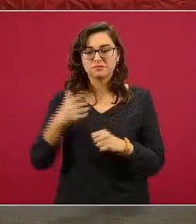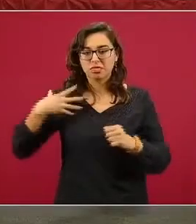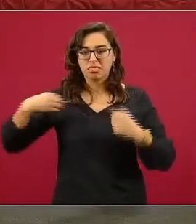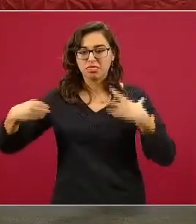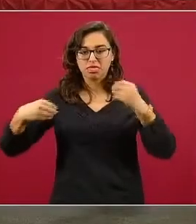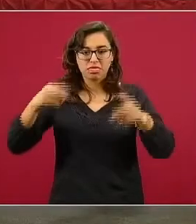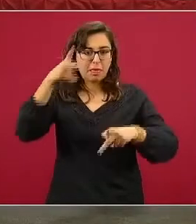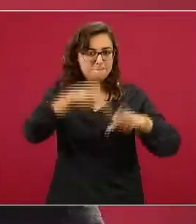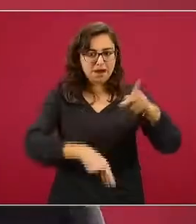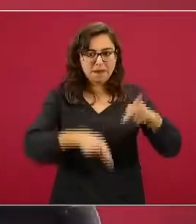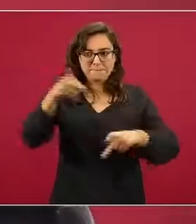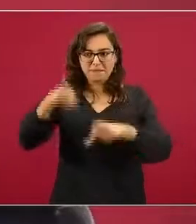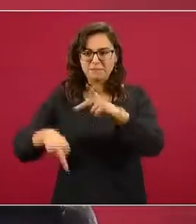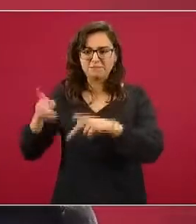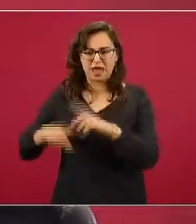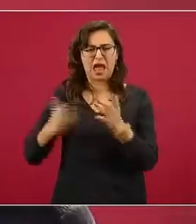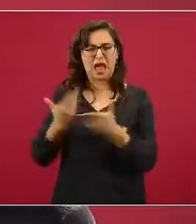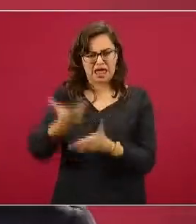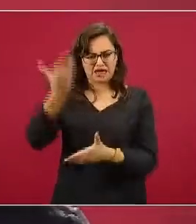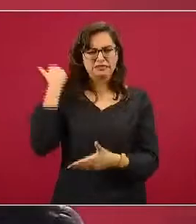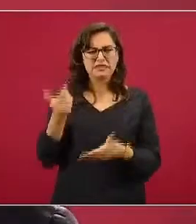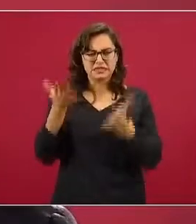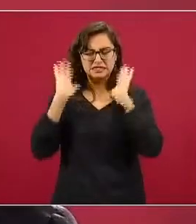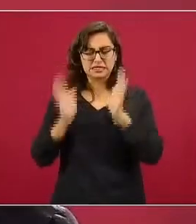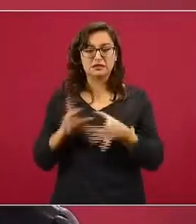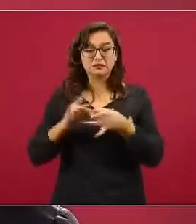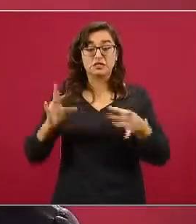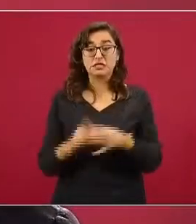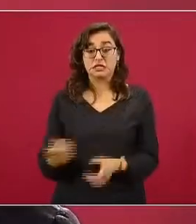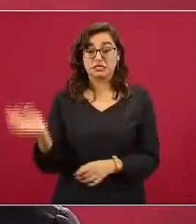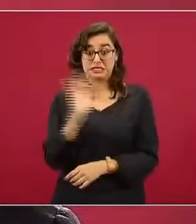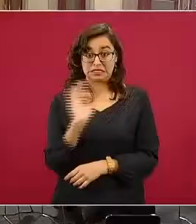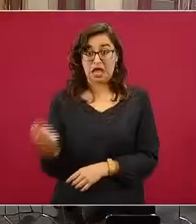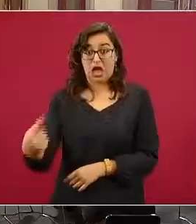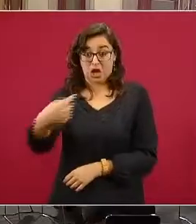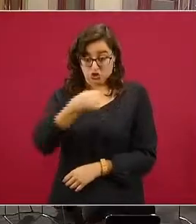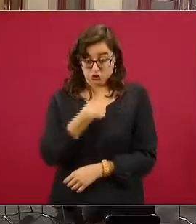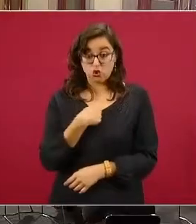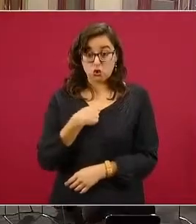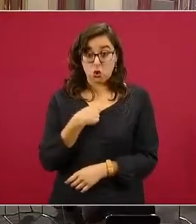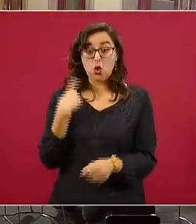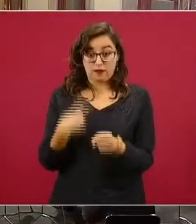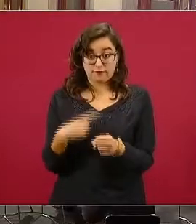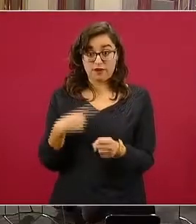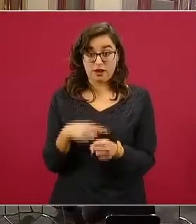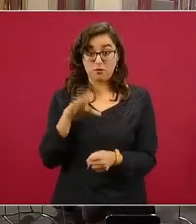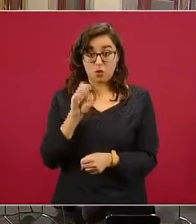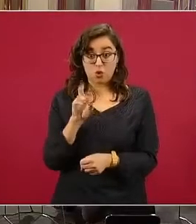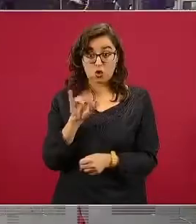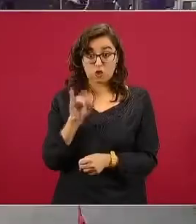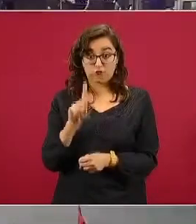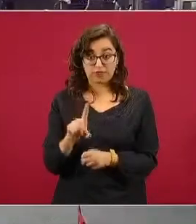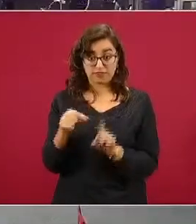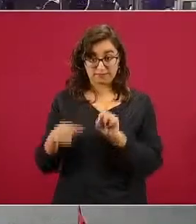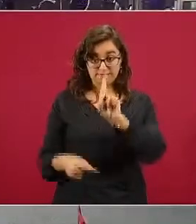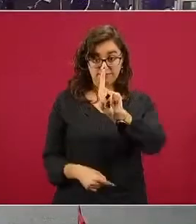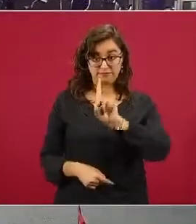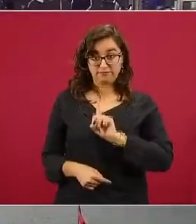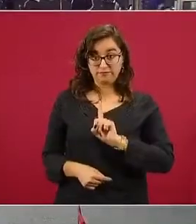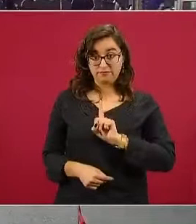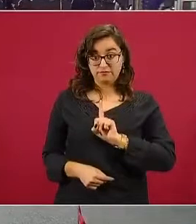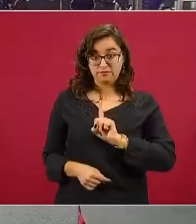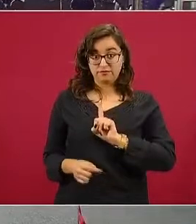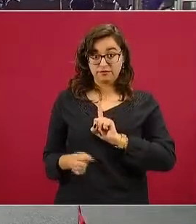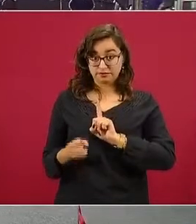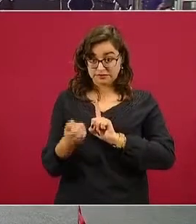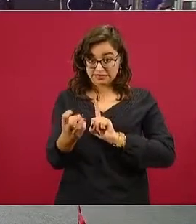de transmisión. Alguna vez hablamos de eso aquí. Si yo tuviera COVID y vamos a suponer que infecto a las 2 personas, 3 que están en